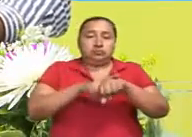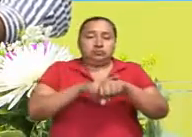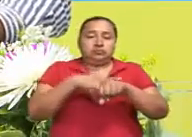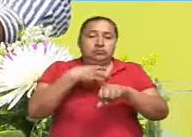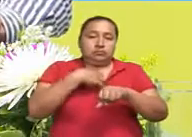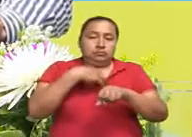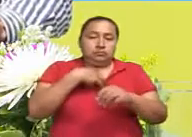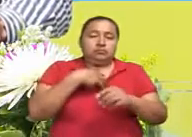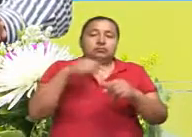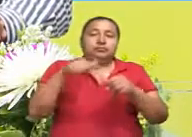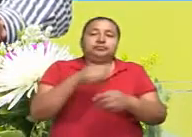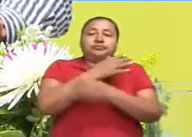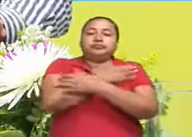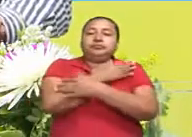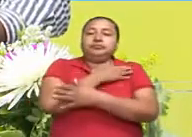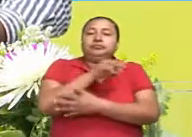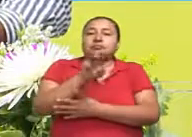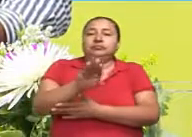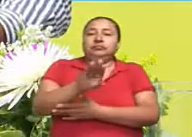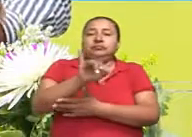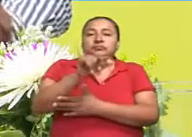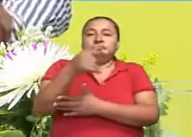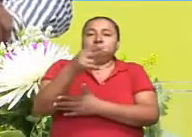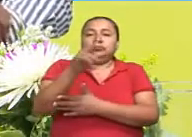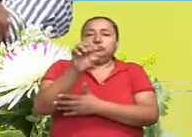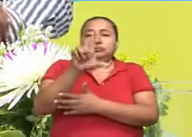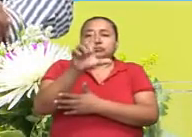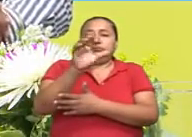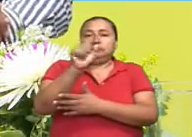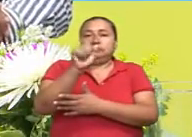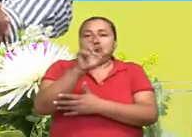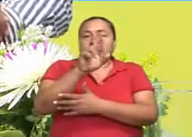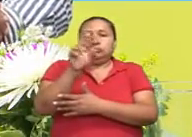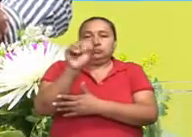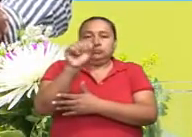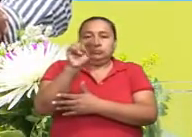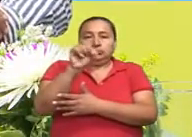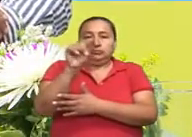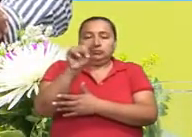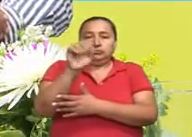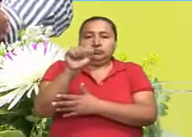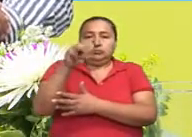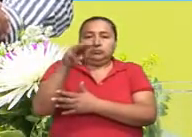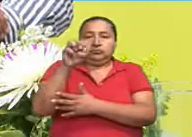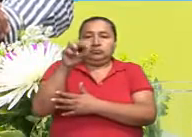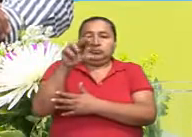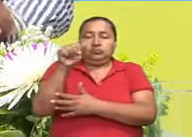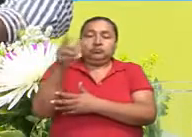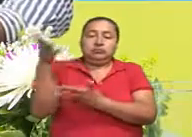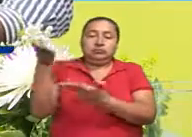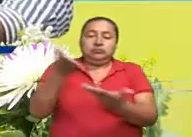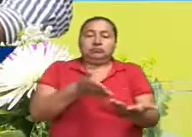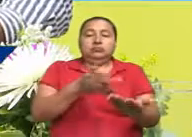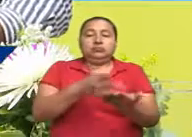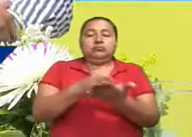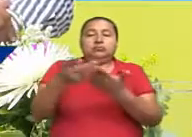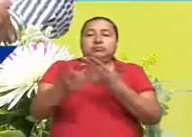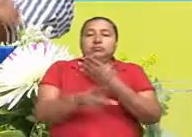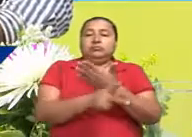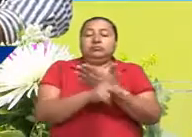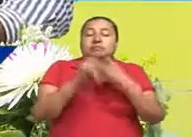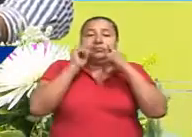la Asamblea Nacional. Les saluda Miguel Carranza Mena y les doy la bienvenida a un programa más de Prevenir es Salud, un programa donde